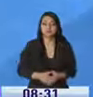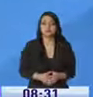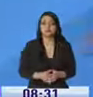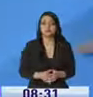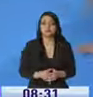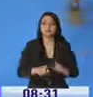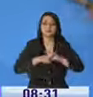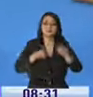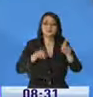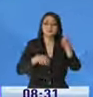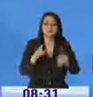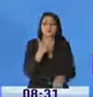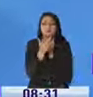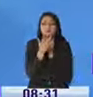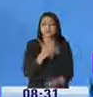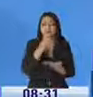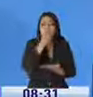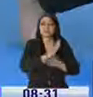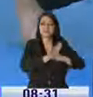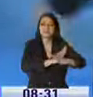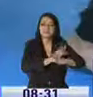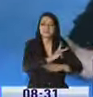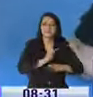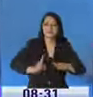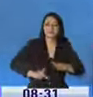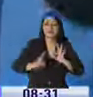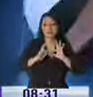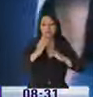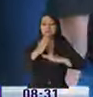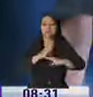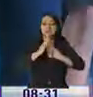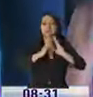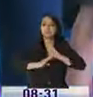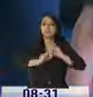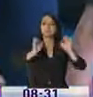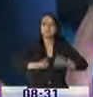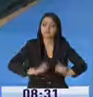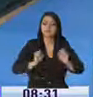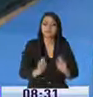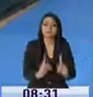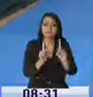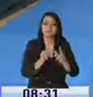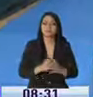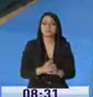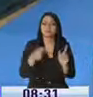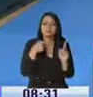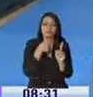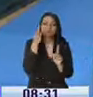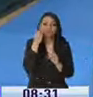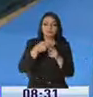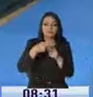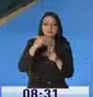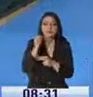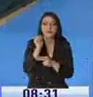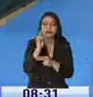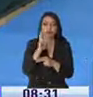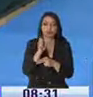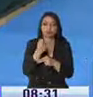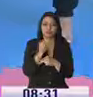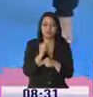prefieren aprender técnicas de defensa personal y artes marciales, esta es la oportunidad. María José Albarracín es la instructora del